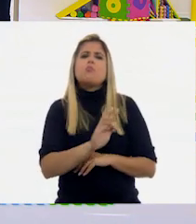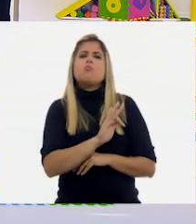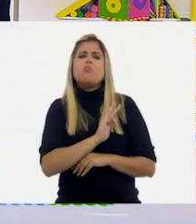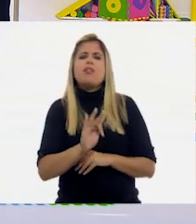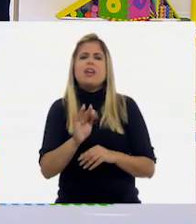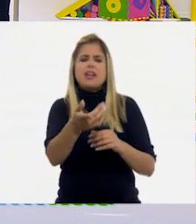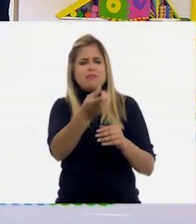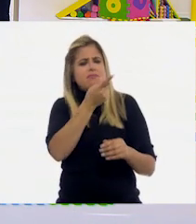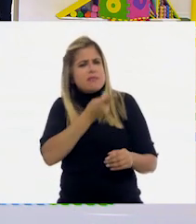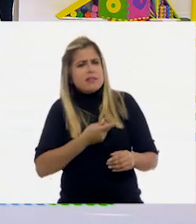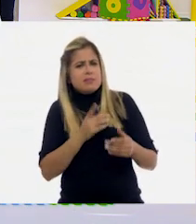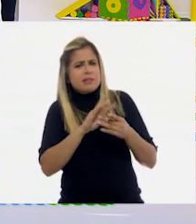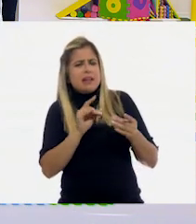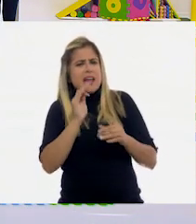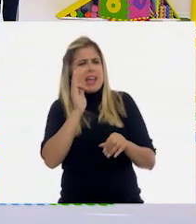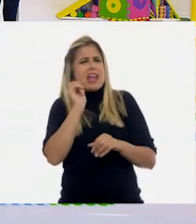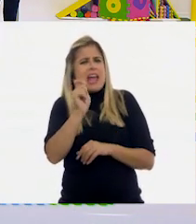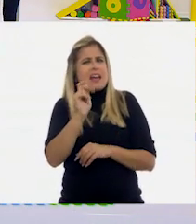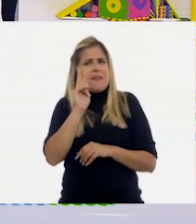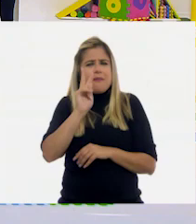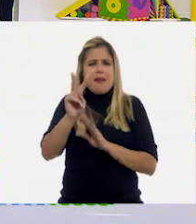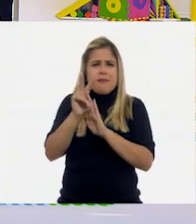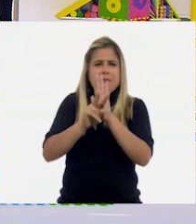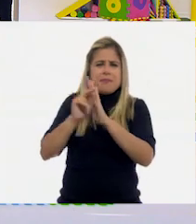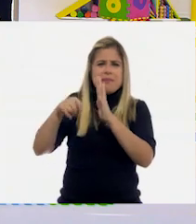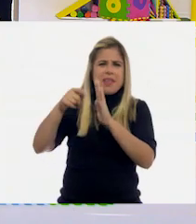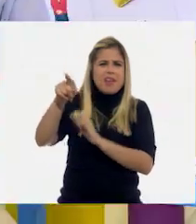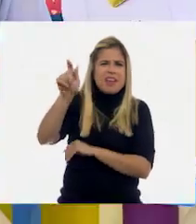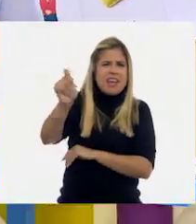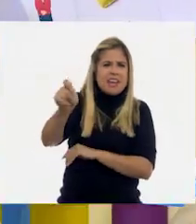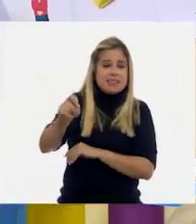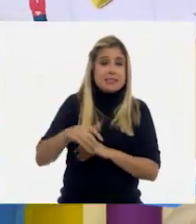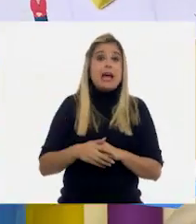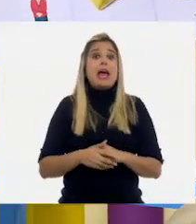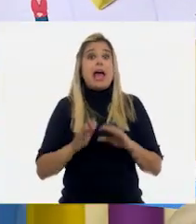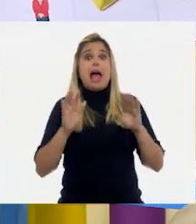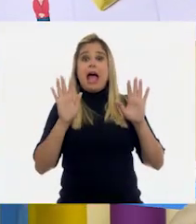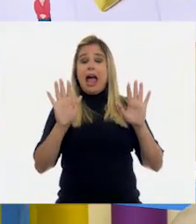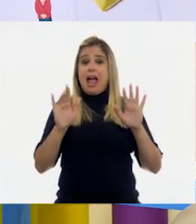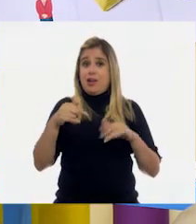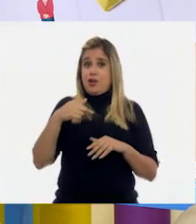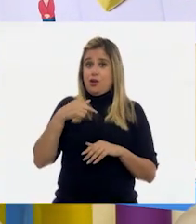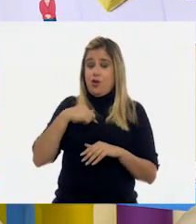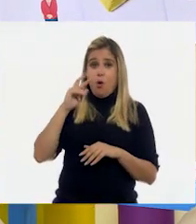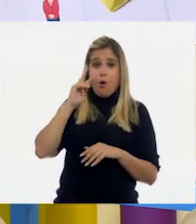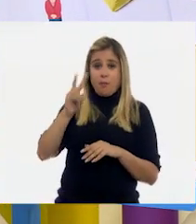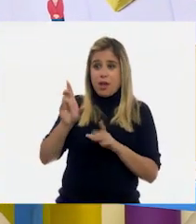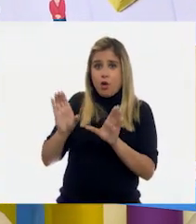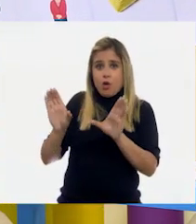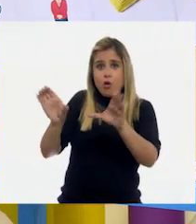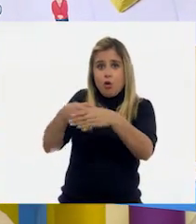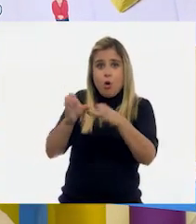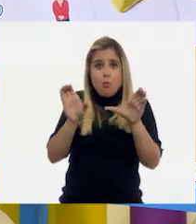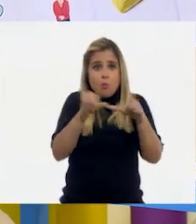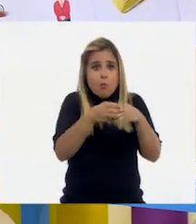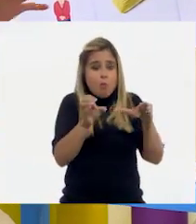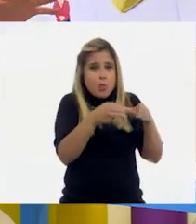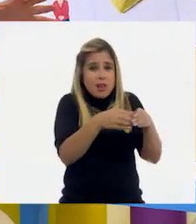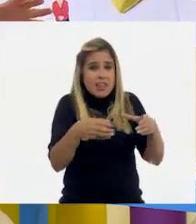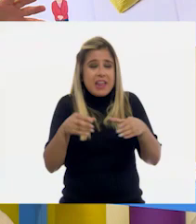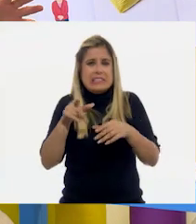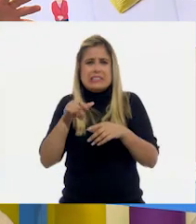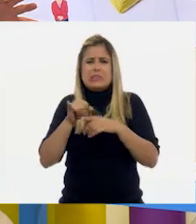¿podrías comentarme qué es lo que tú observaste en el video? Ah, bueno, pues yo vi que estas comunidades estaban